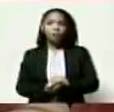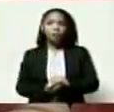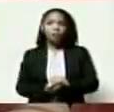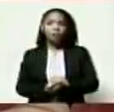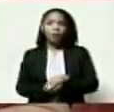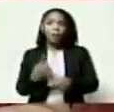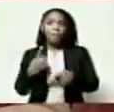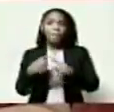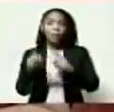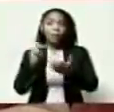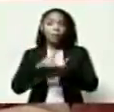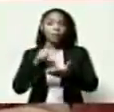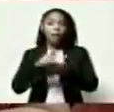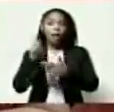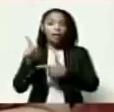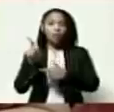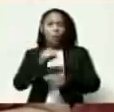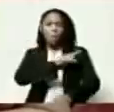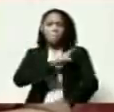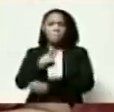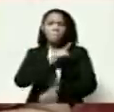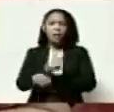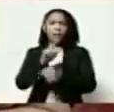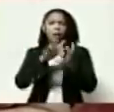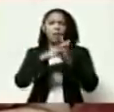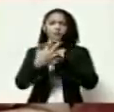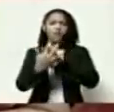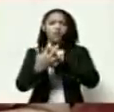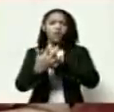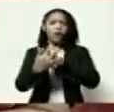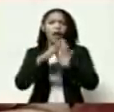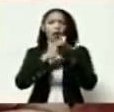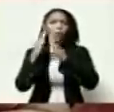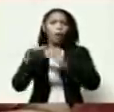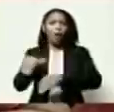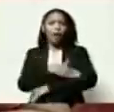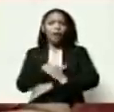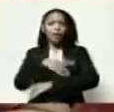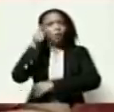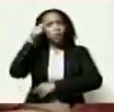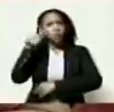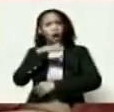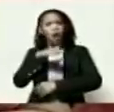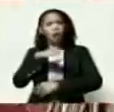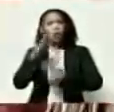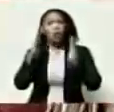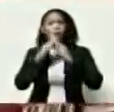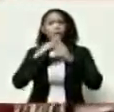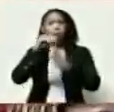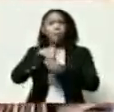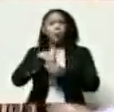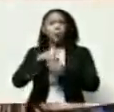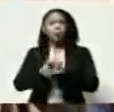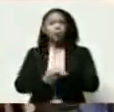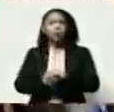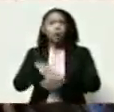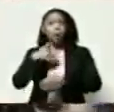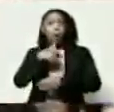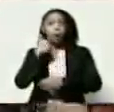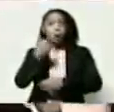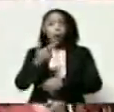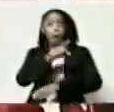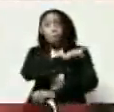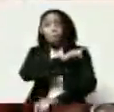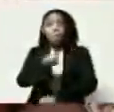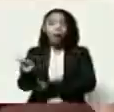Pero son militantes de esos que mandan en el barrio, en la comunidad y en la calle, o en el pueblo, en el caserío. Y cuando digo que mandan,